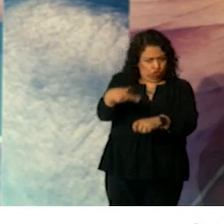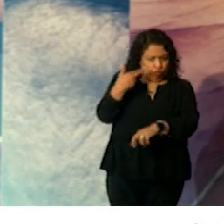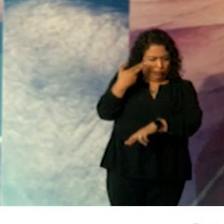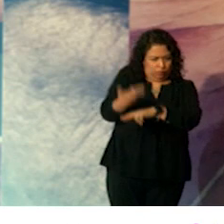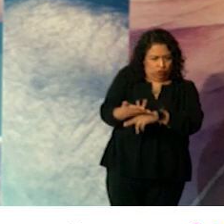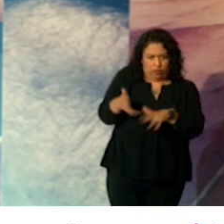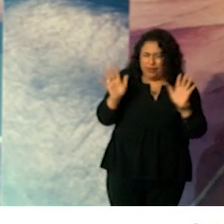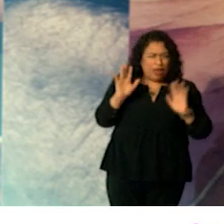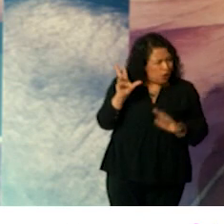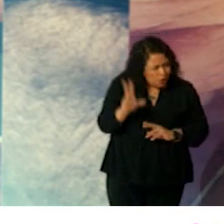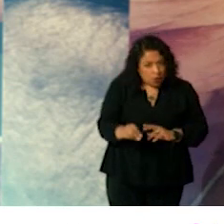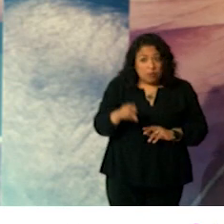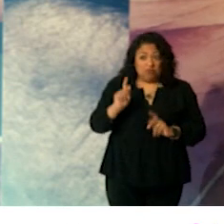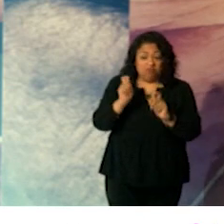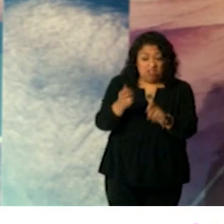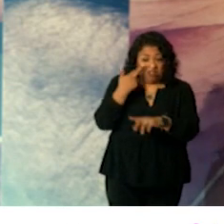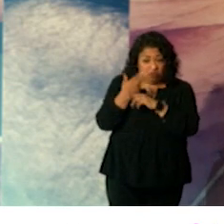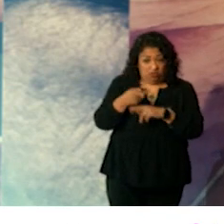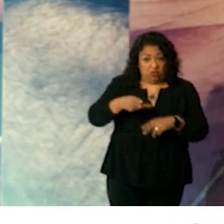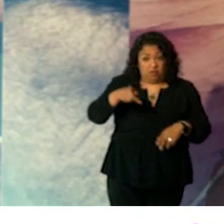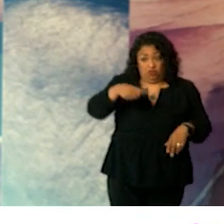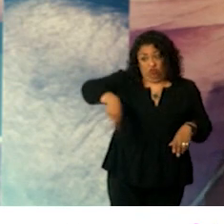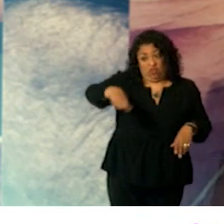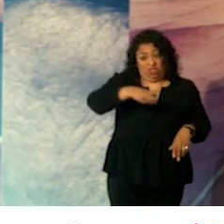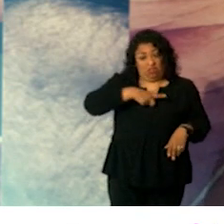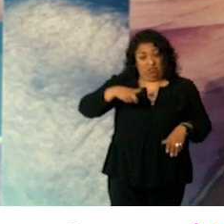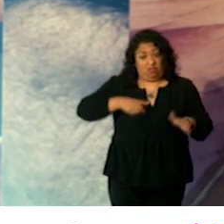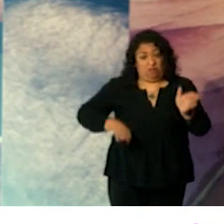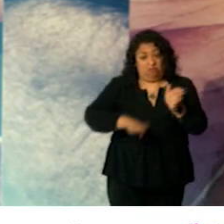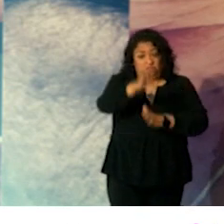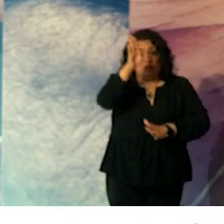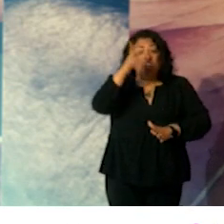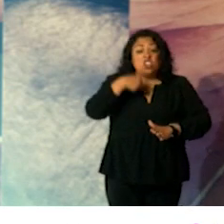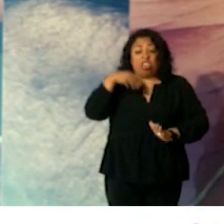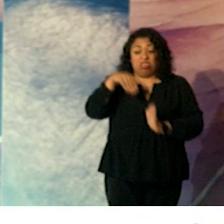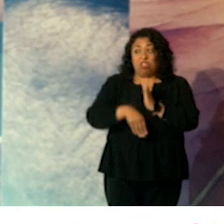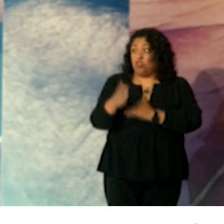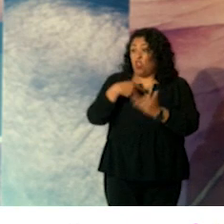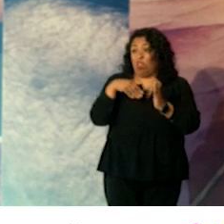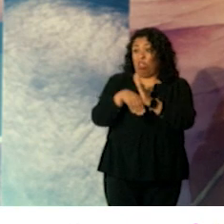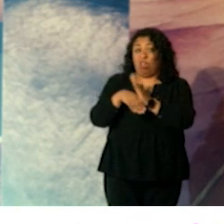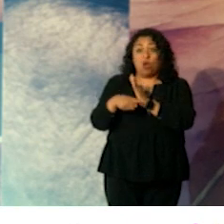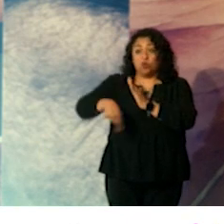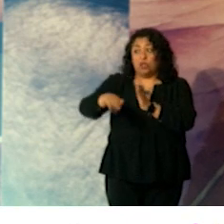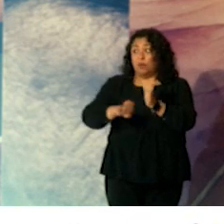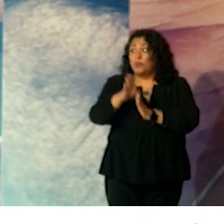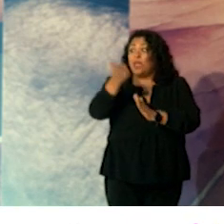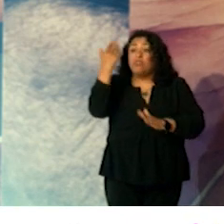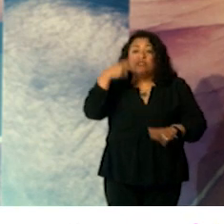responsabilidad loca de decir que ustedes tienen que sacar adelante lo que hemos hecho entre todos. Antes